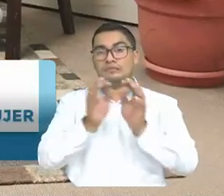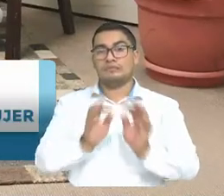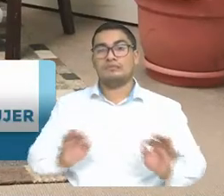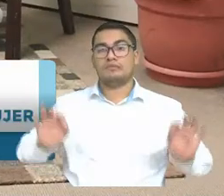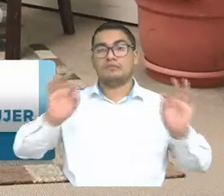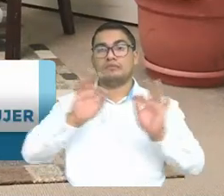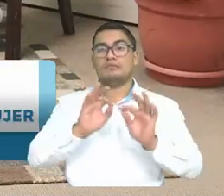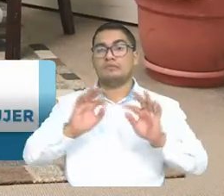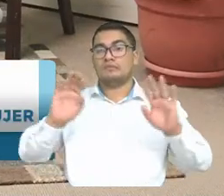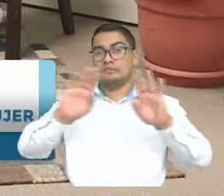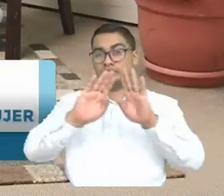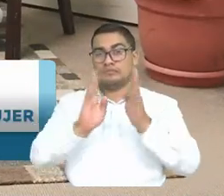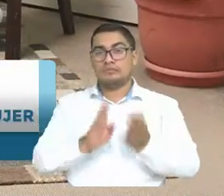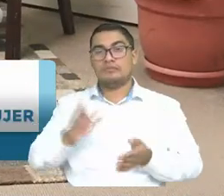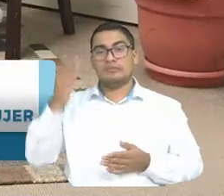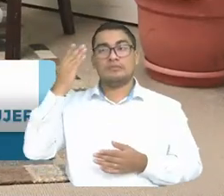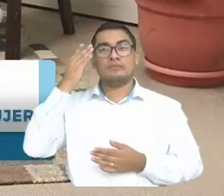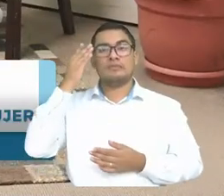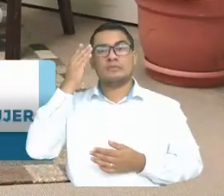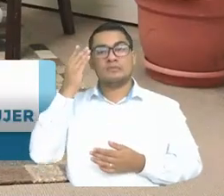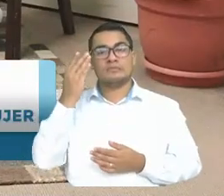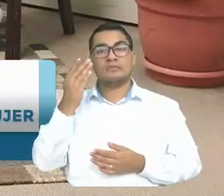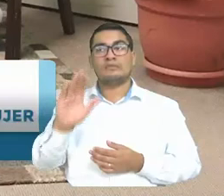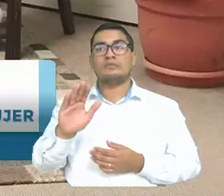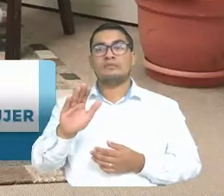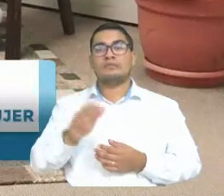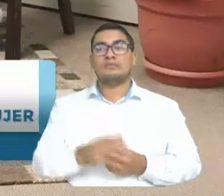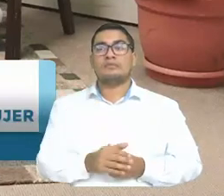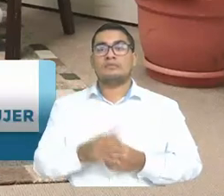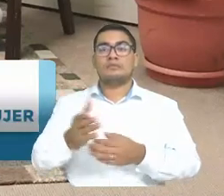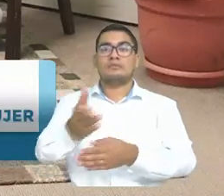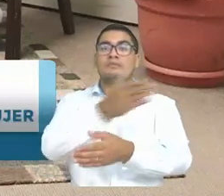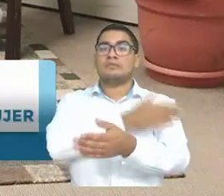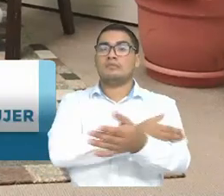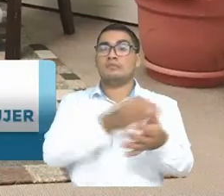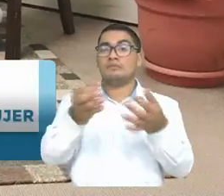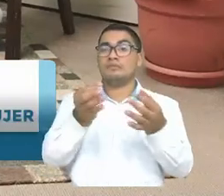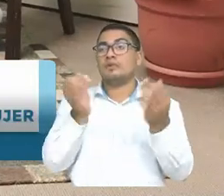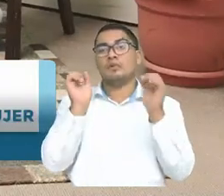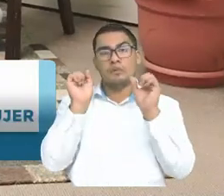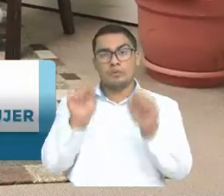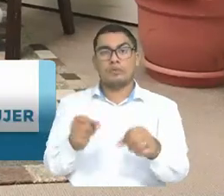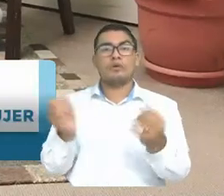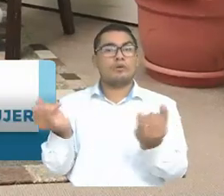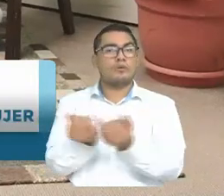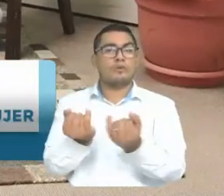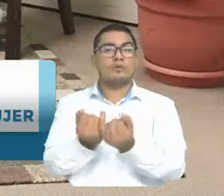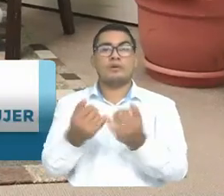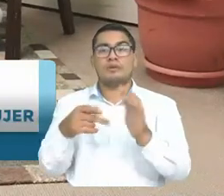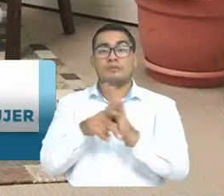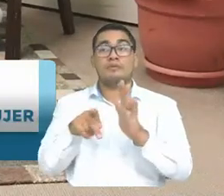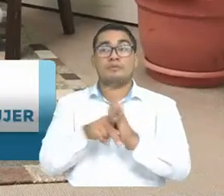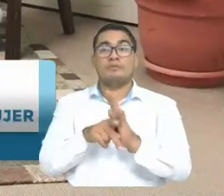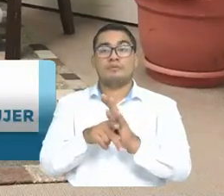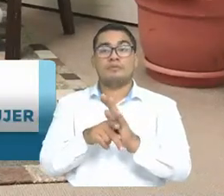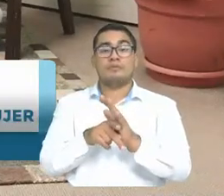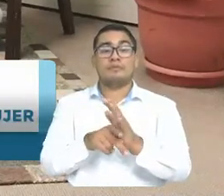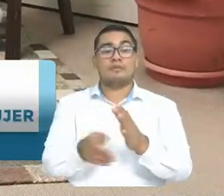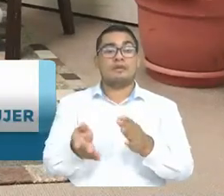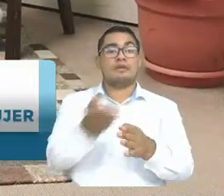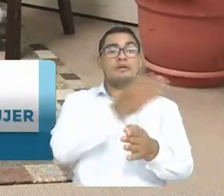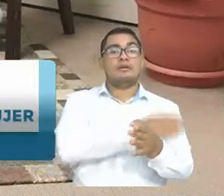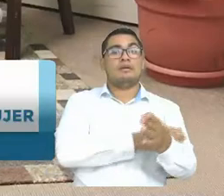muy consciente de que, como decía anteriormente, corre los mismos riesgos que corría cuando